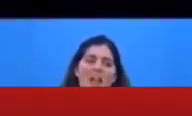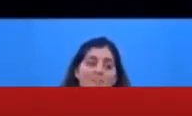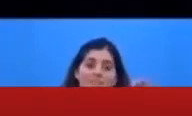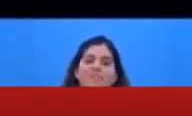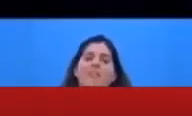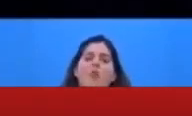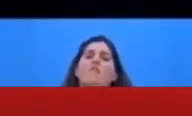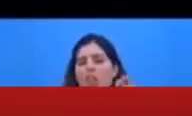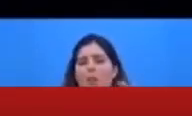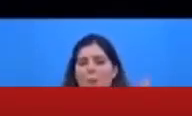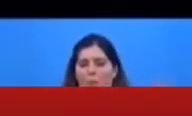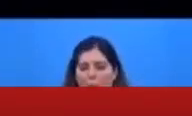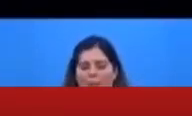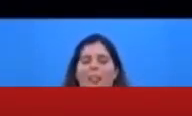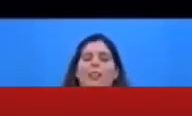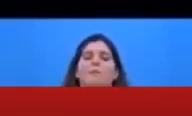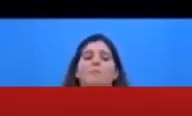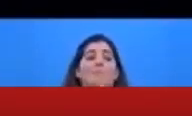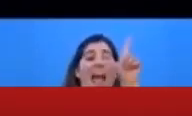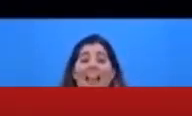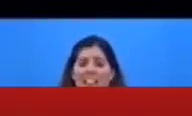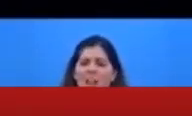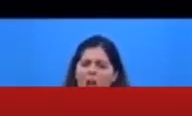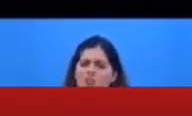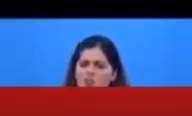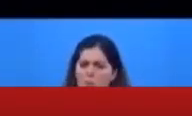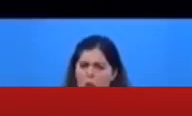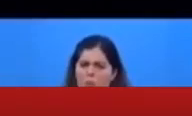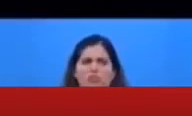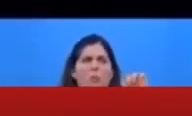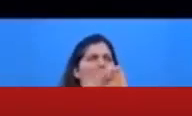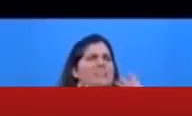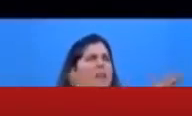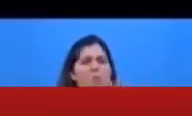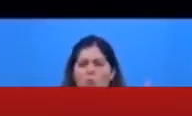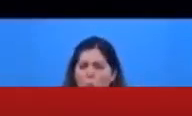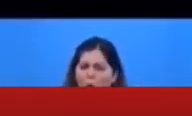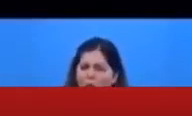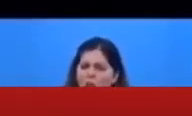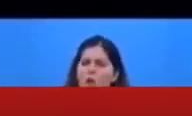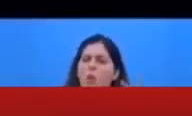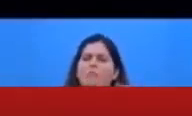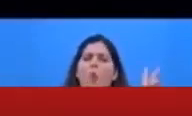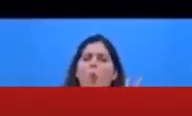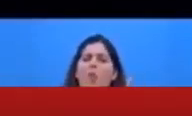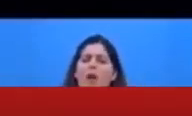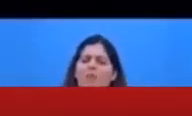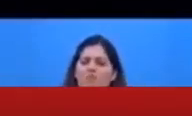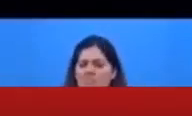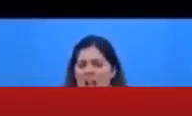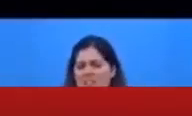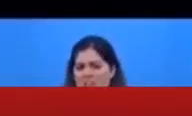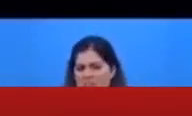de un modo sustentable. Argentina tiene los compromisos que todos los países del mundo tienen en cuidar nuestra casa